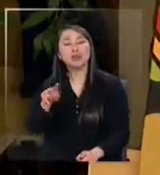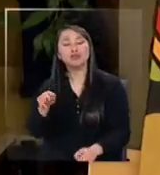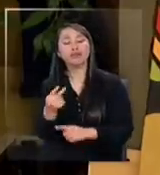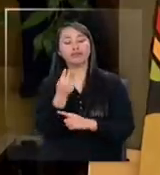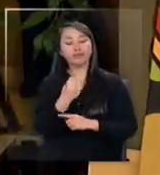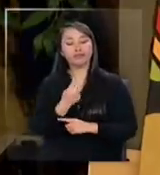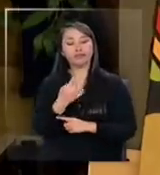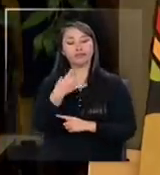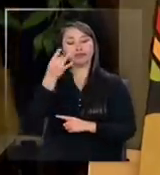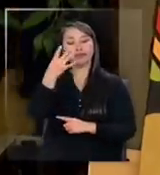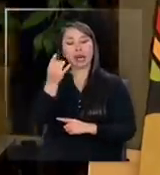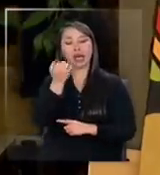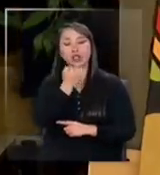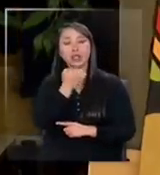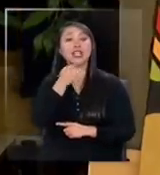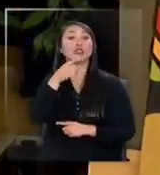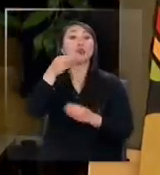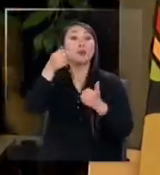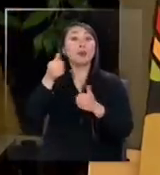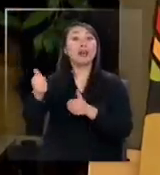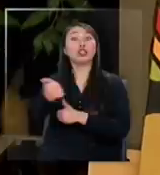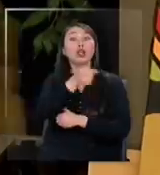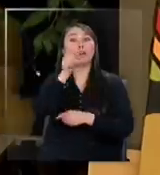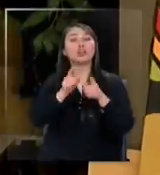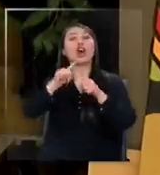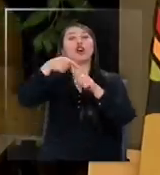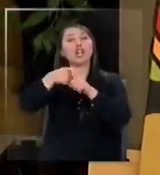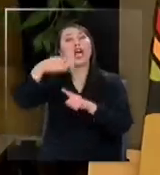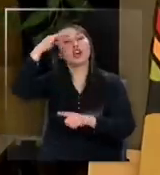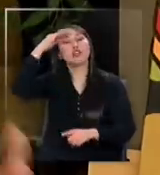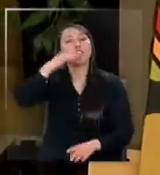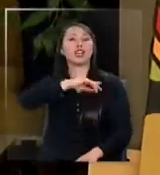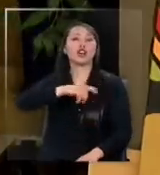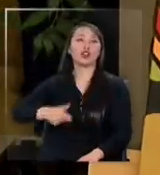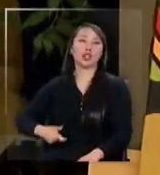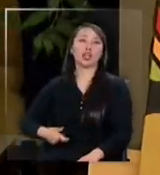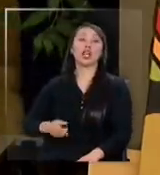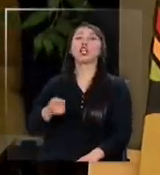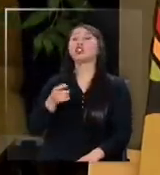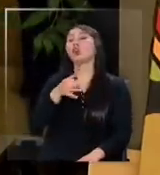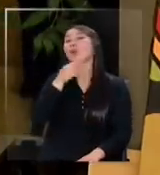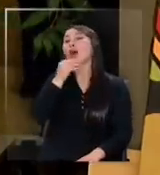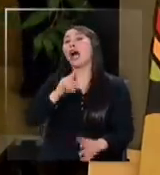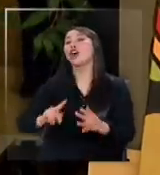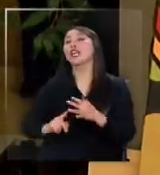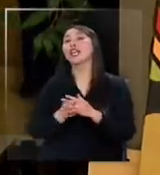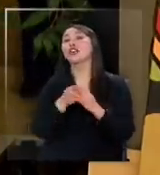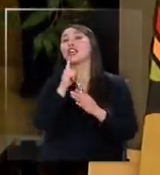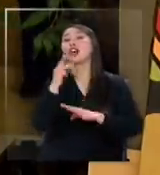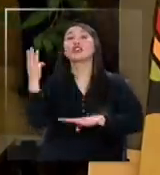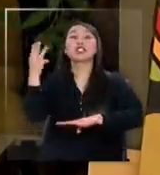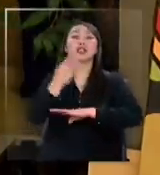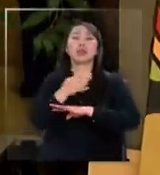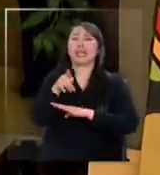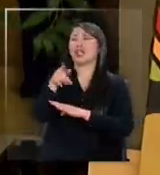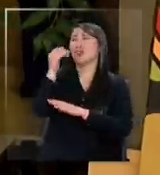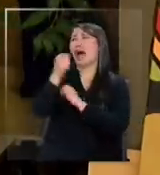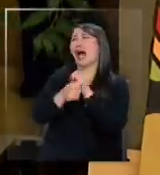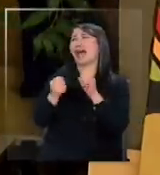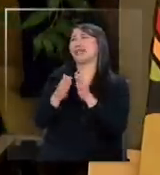creer en nosotros. Y aunque yo no puedo hablar por los padres fundadores de la Concertación, porque yo tenía 16 años en esa